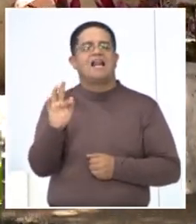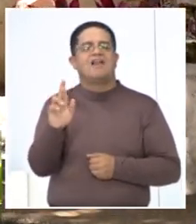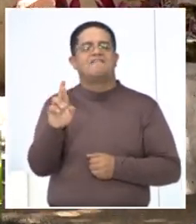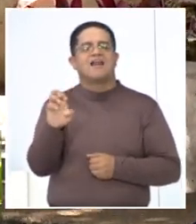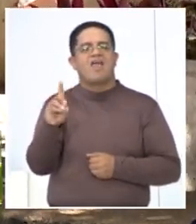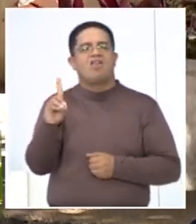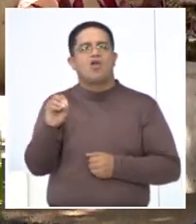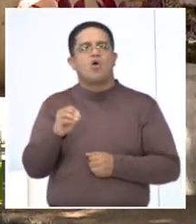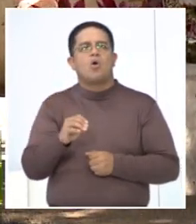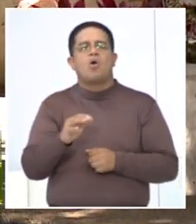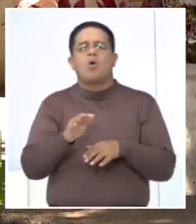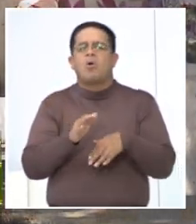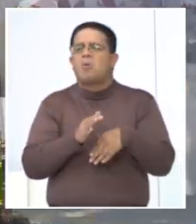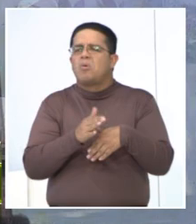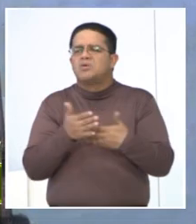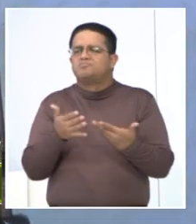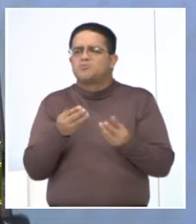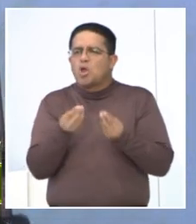complicaciones de la enfermedad de Evali?